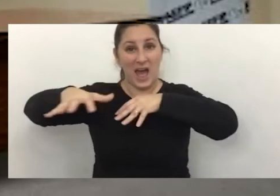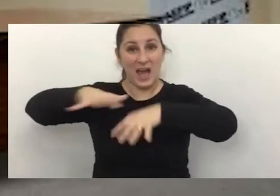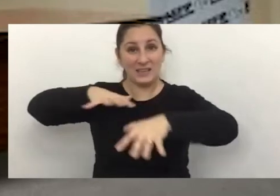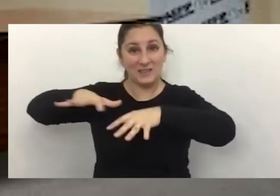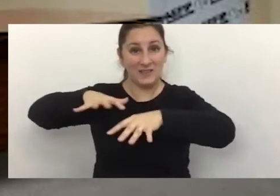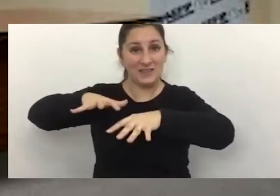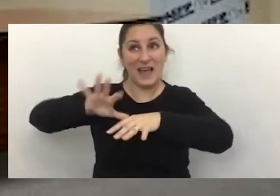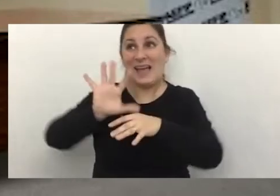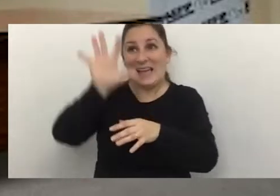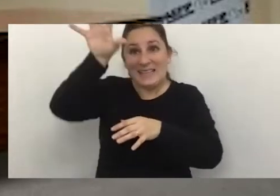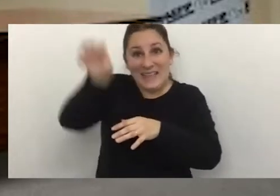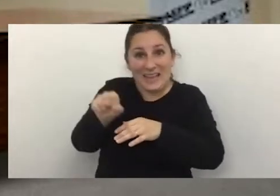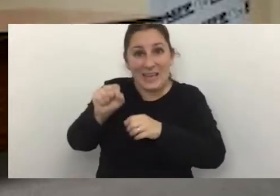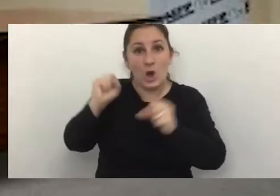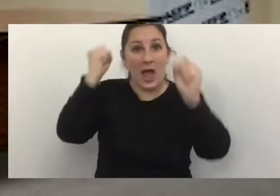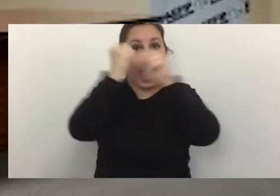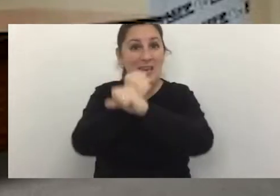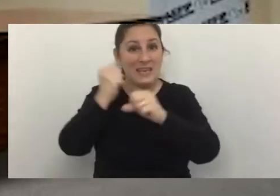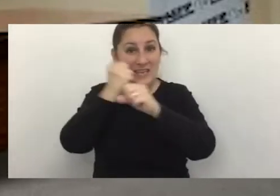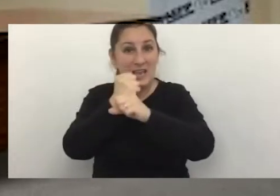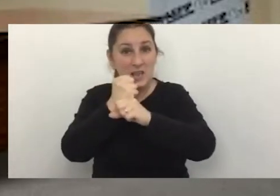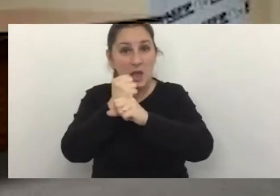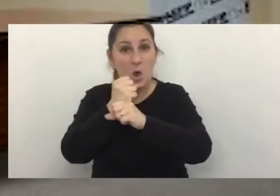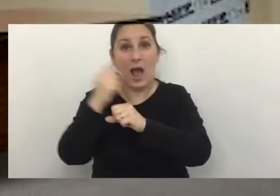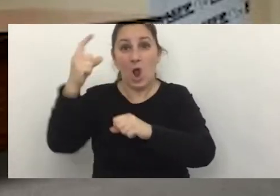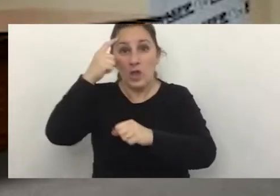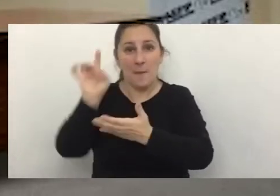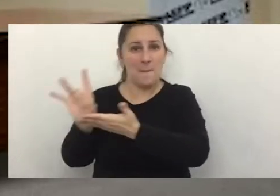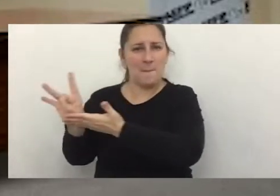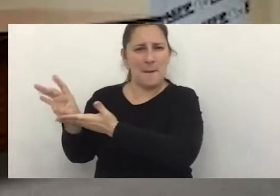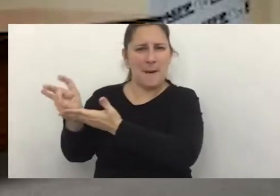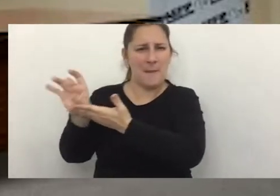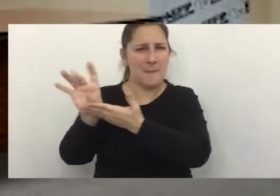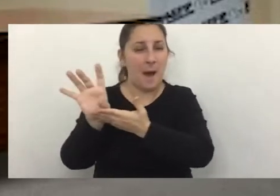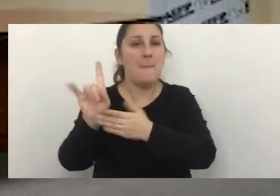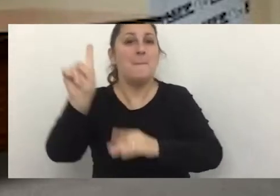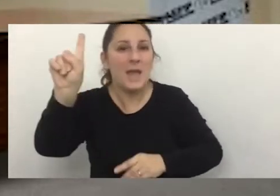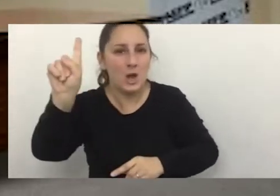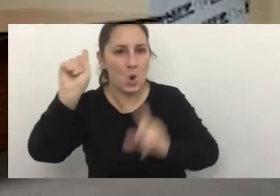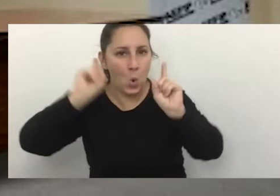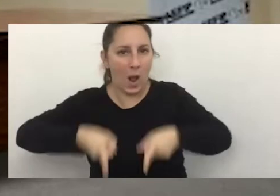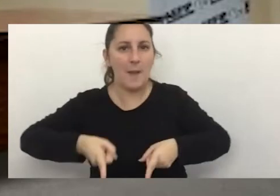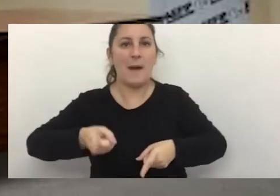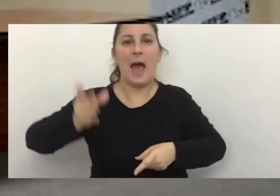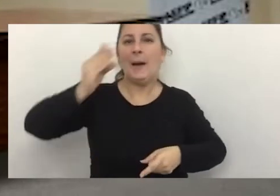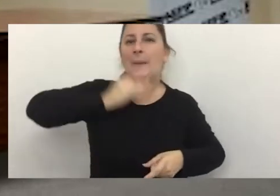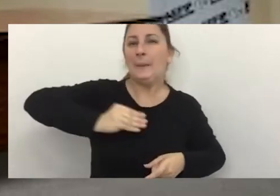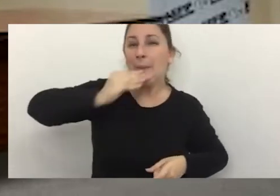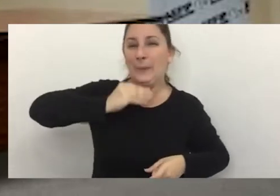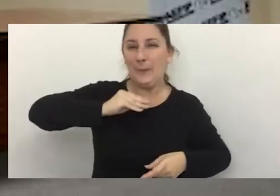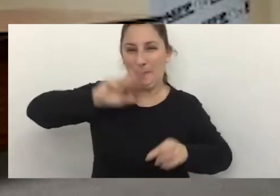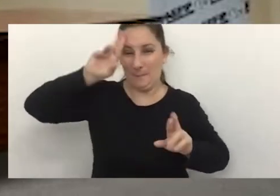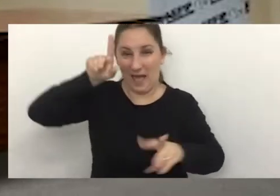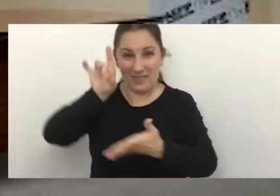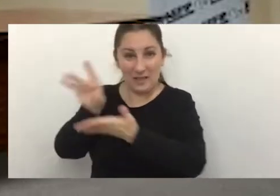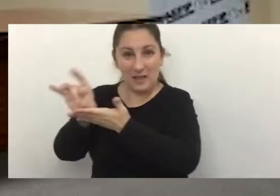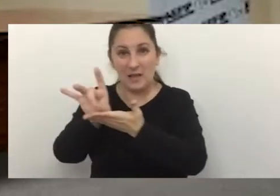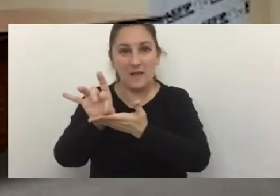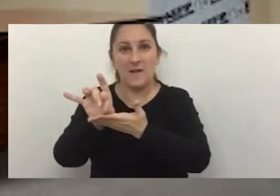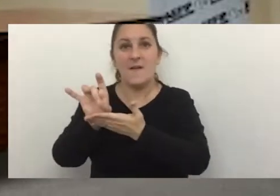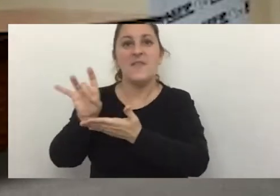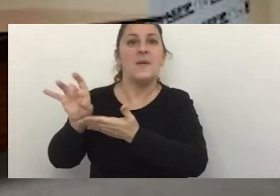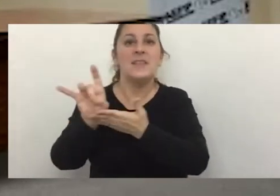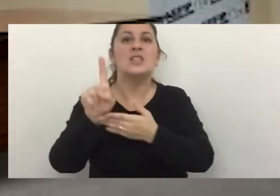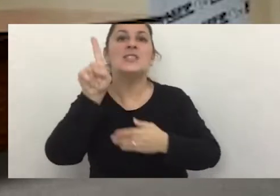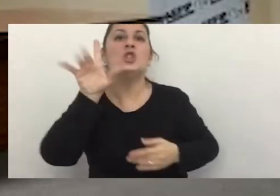este ingeniero fueron despedidos. Pero para tapar esta maniobra, despidieron a los